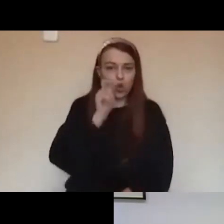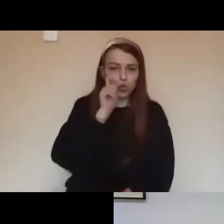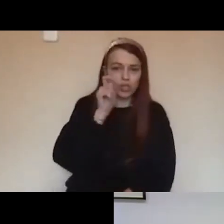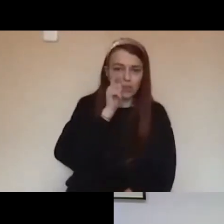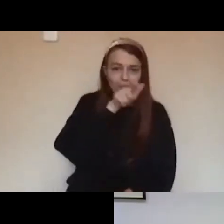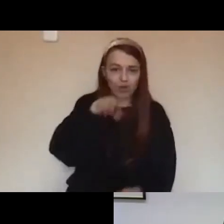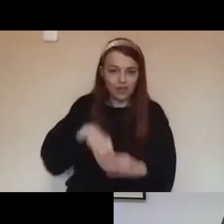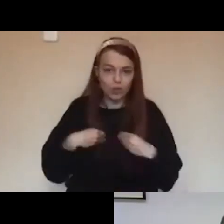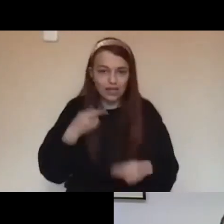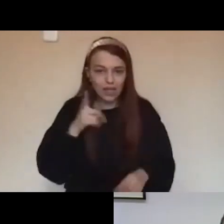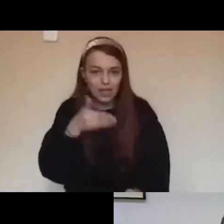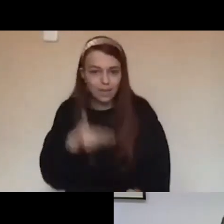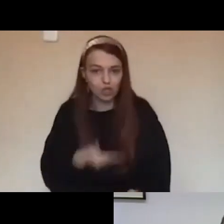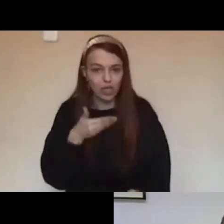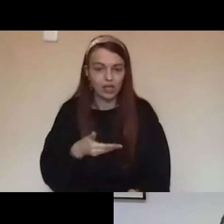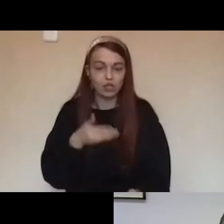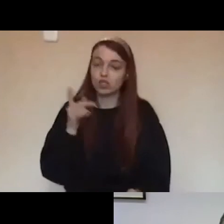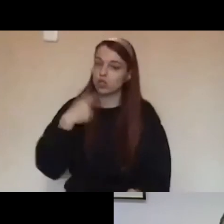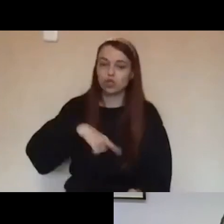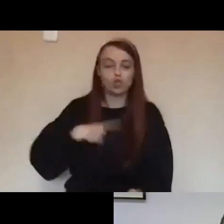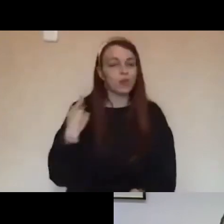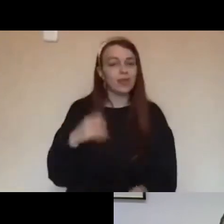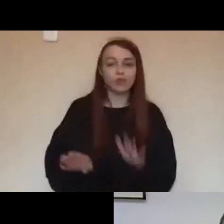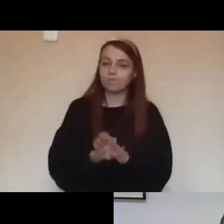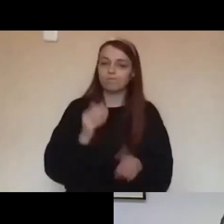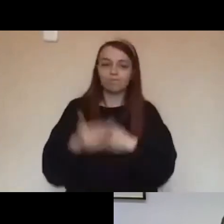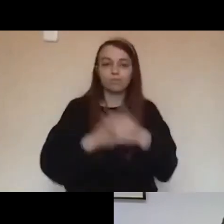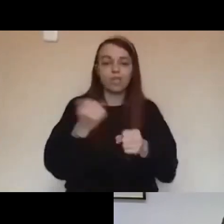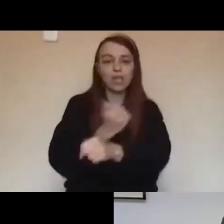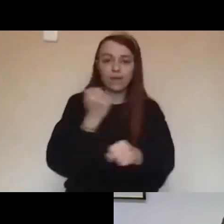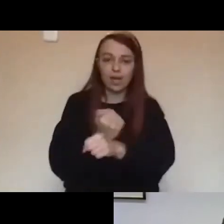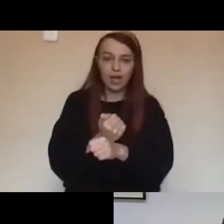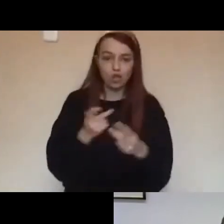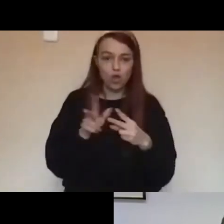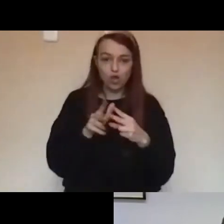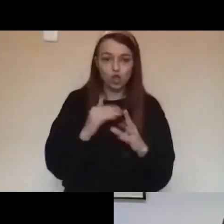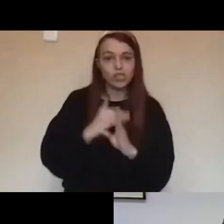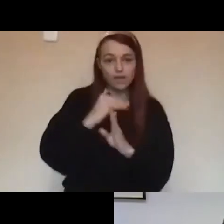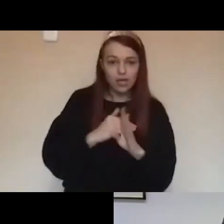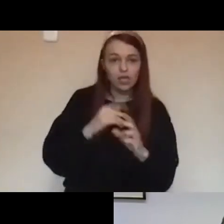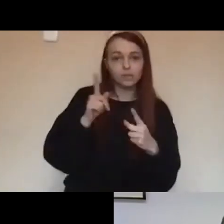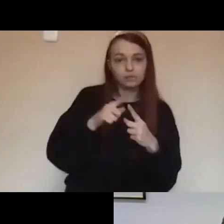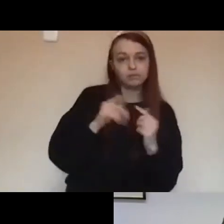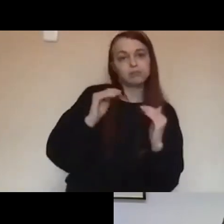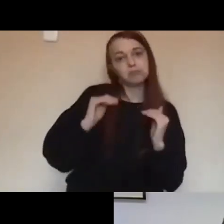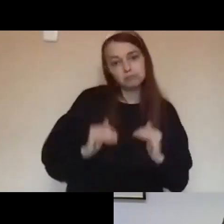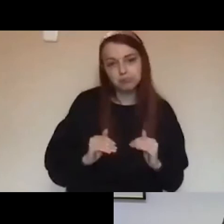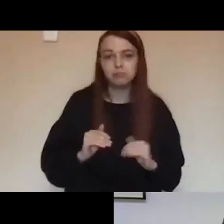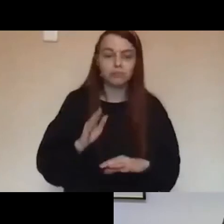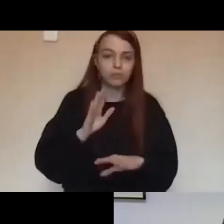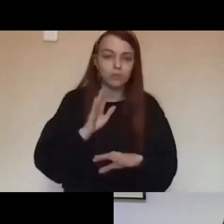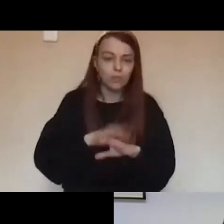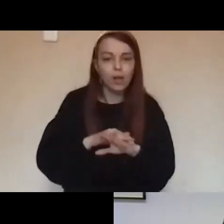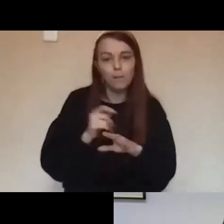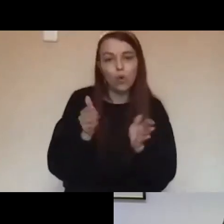las comunidades. Así que tenemos que seguir trabajando en estos dos niveles. a nivel más bajo, digamos el más